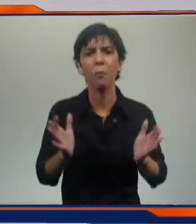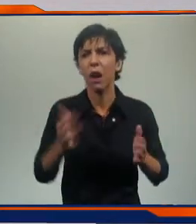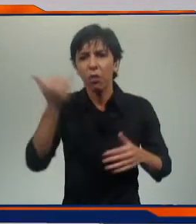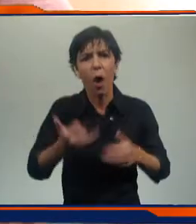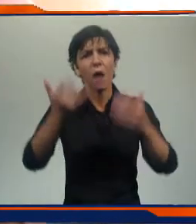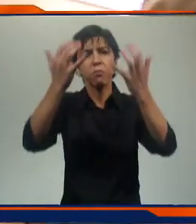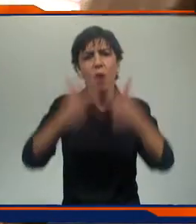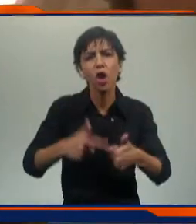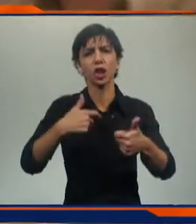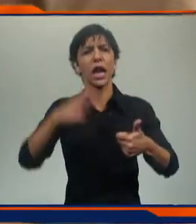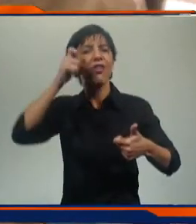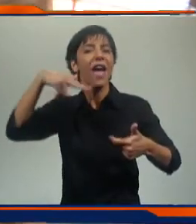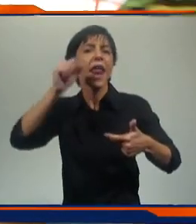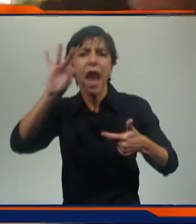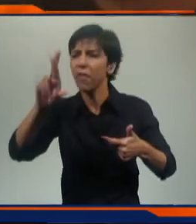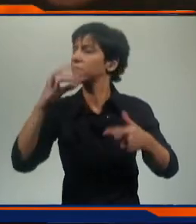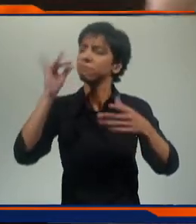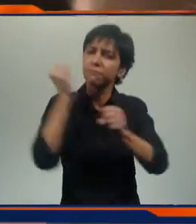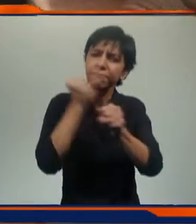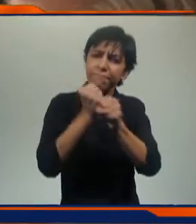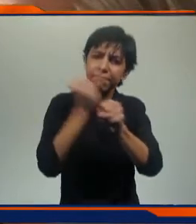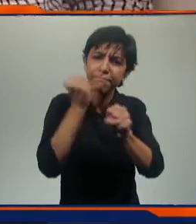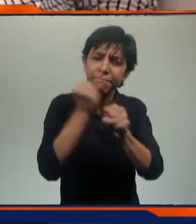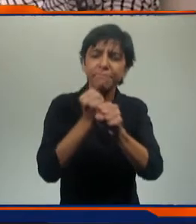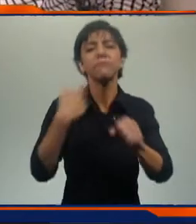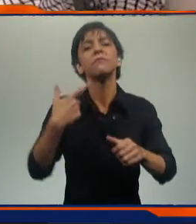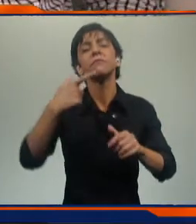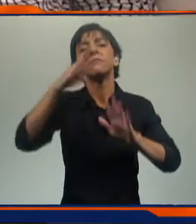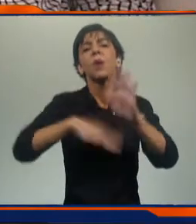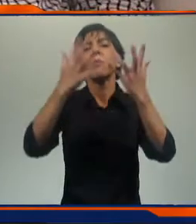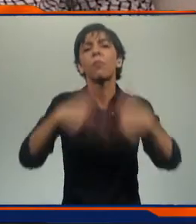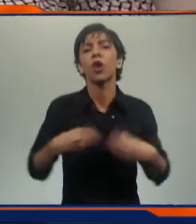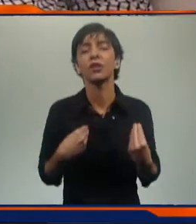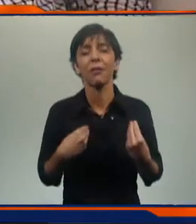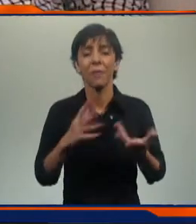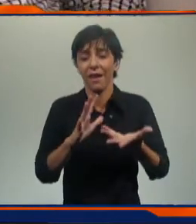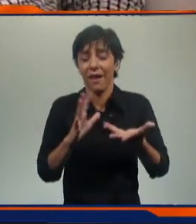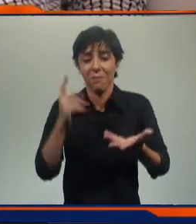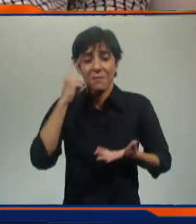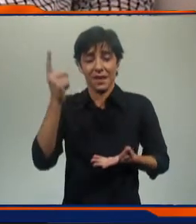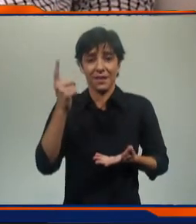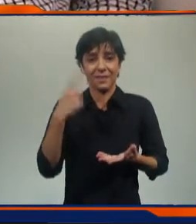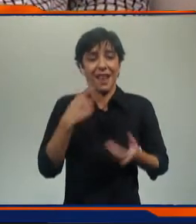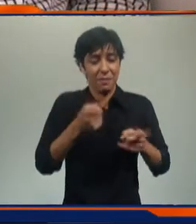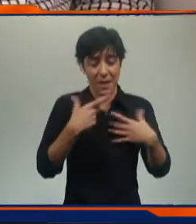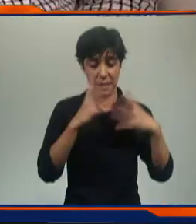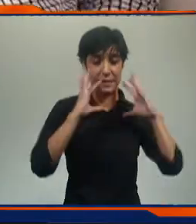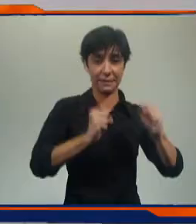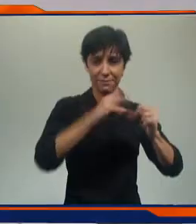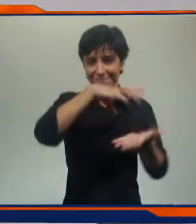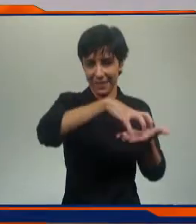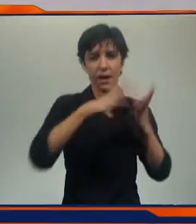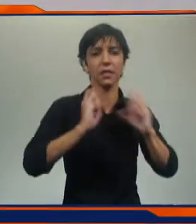de lennar en todo lo que van a ser la figura hacia el futuro el objetivo es entrelazar las dos la secretaría de deporte por